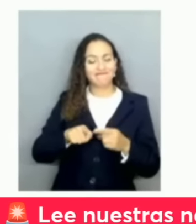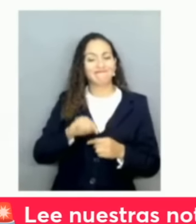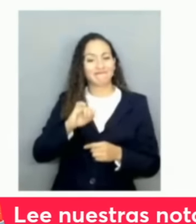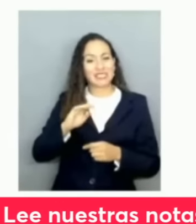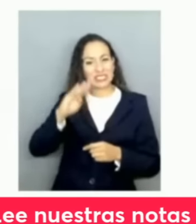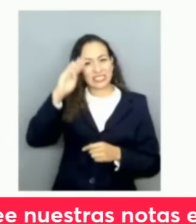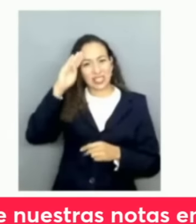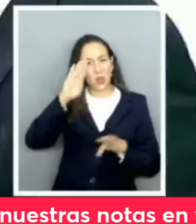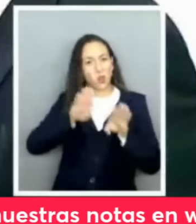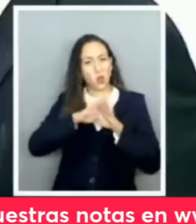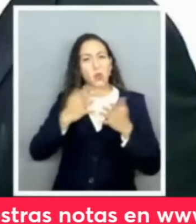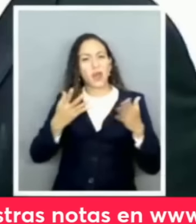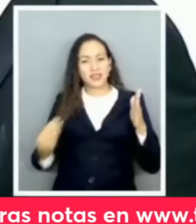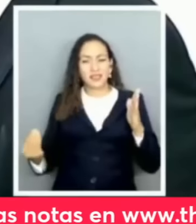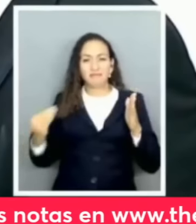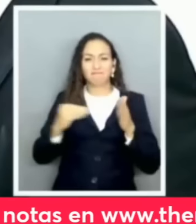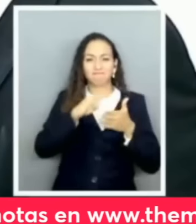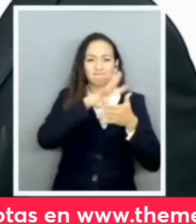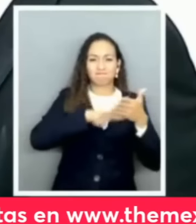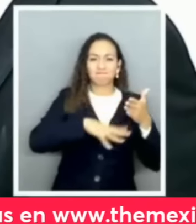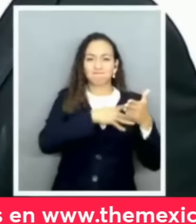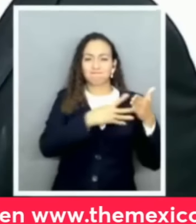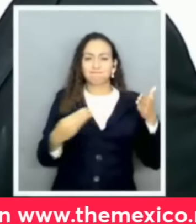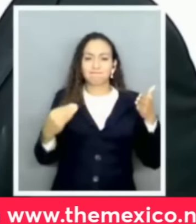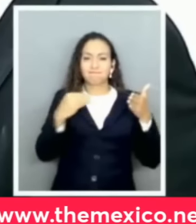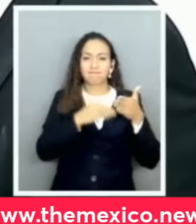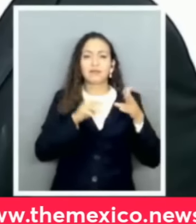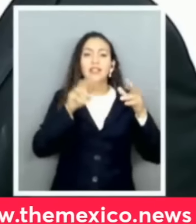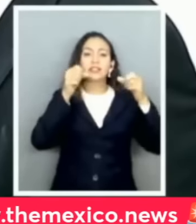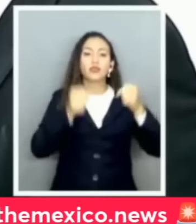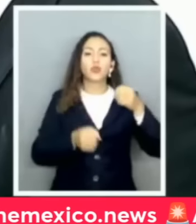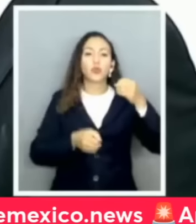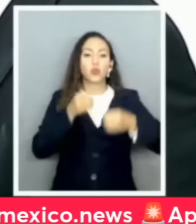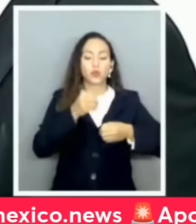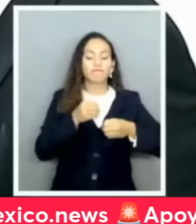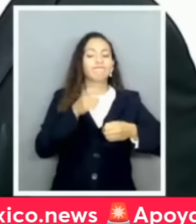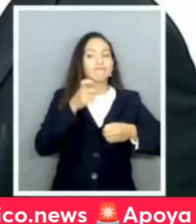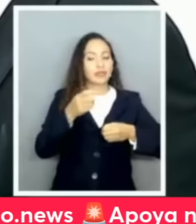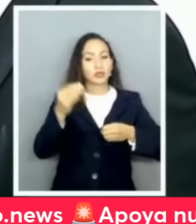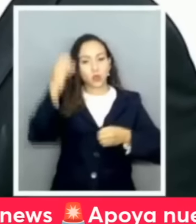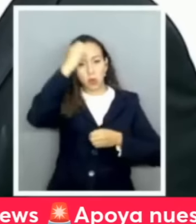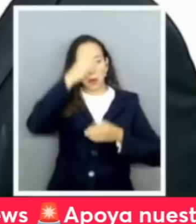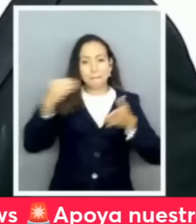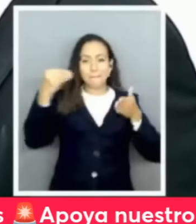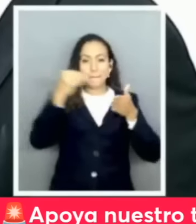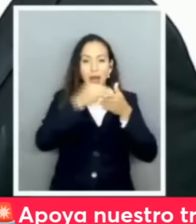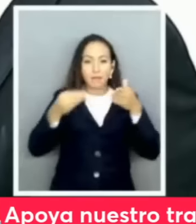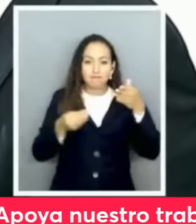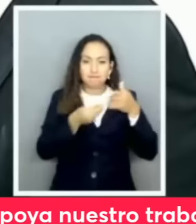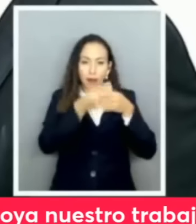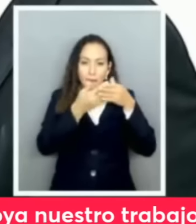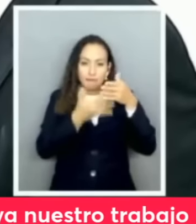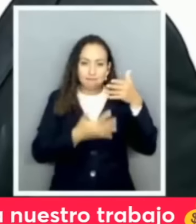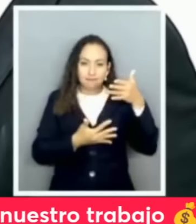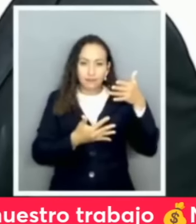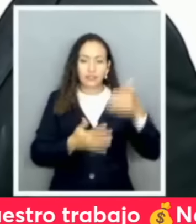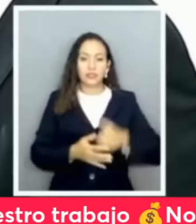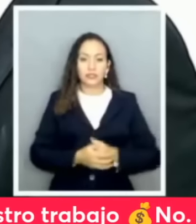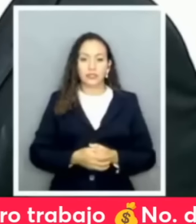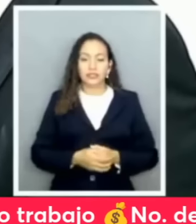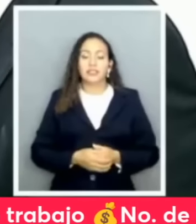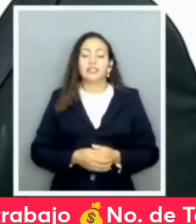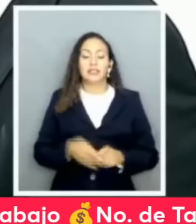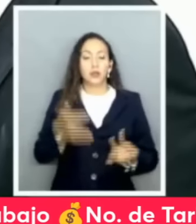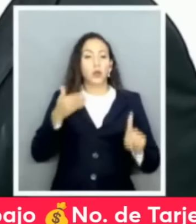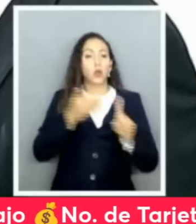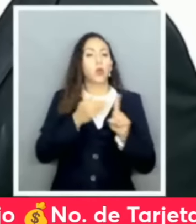organizar el encuentro nacional para una agenda de Seguridad y Justicia decidimos que el objetivo más